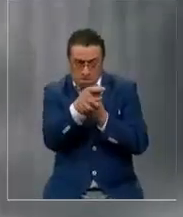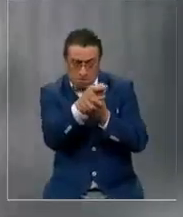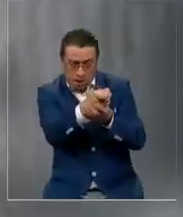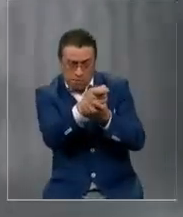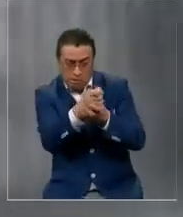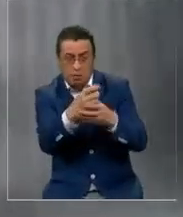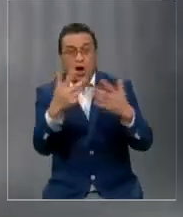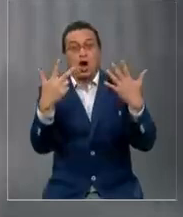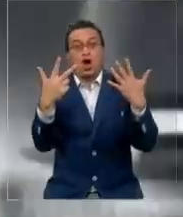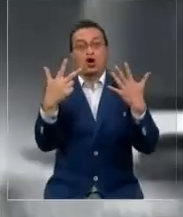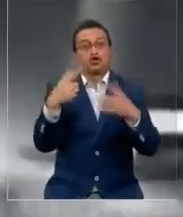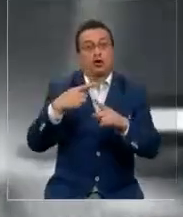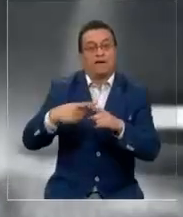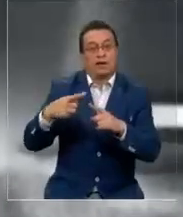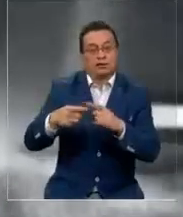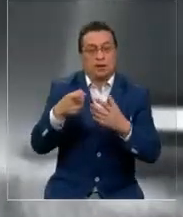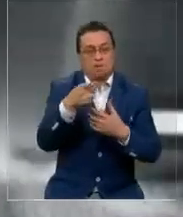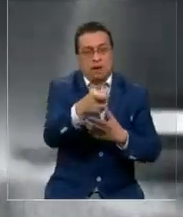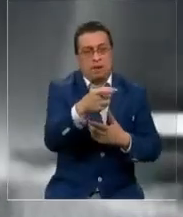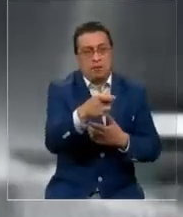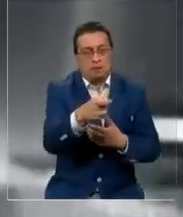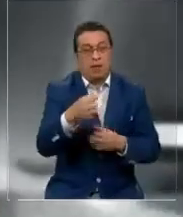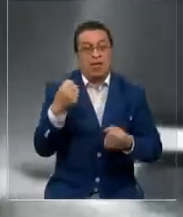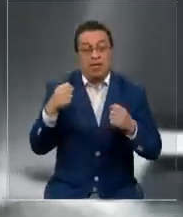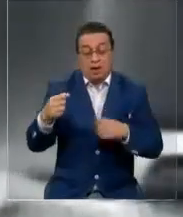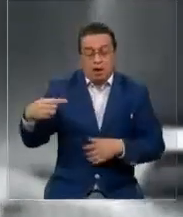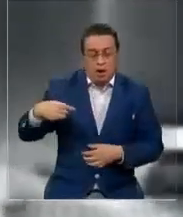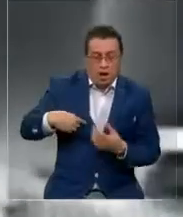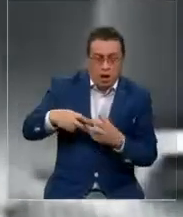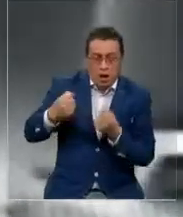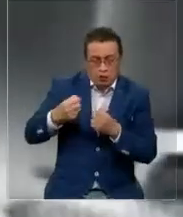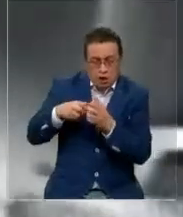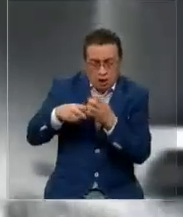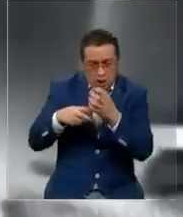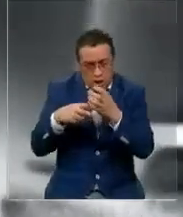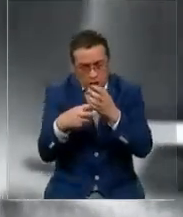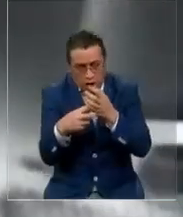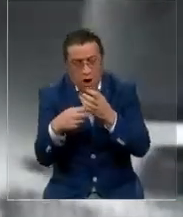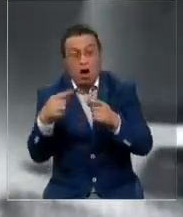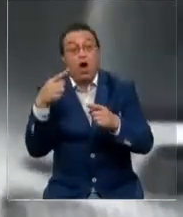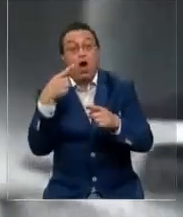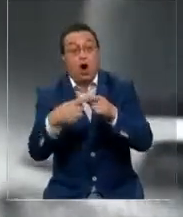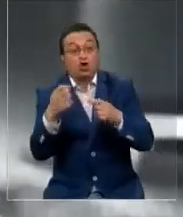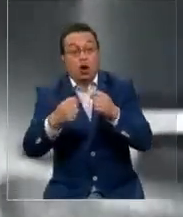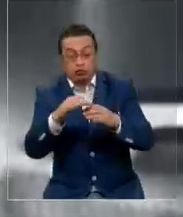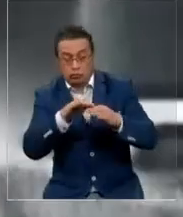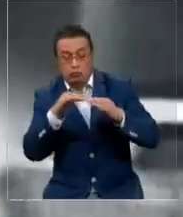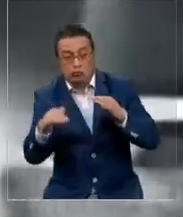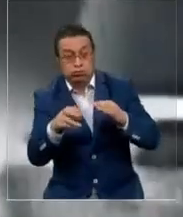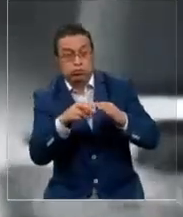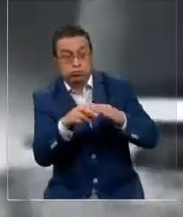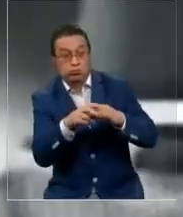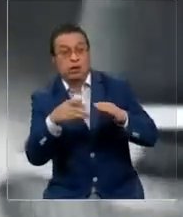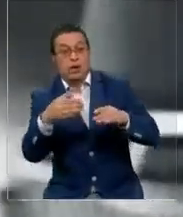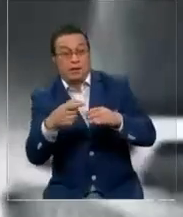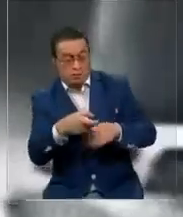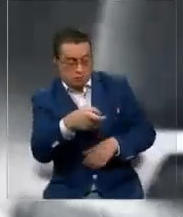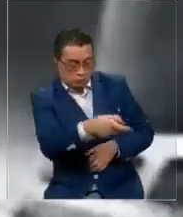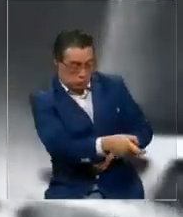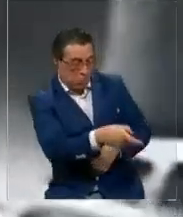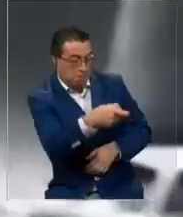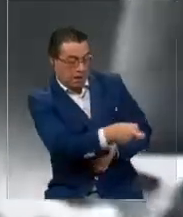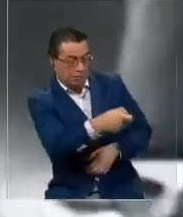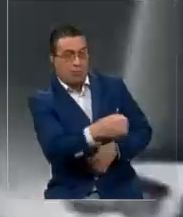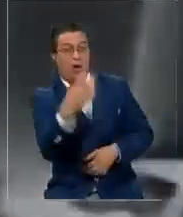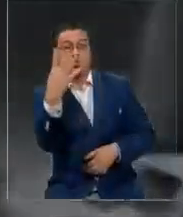en 8 ocasiones. El deportista herido intentó refugiarse en el auto, pero ahí otro vehículo se paró al costado y desde el interior